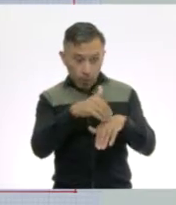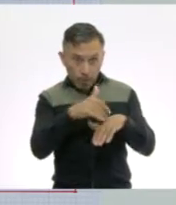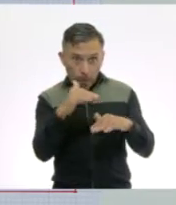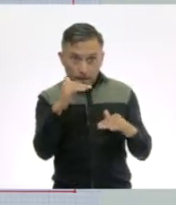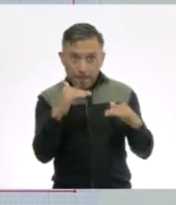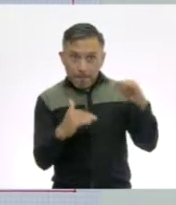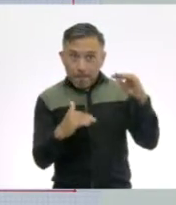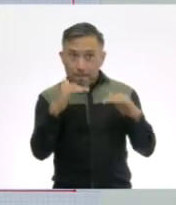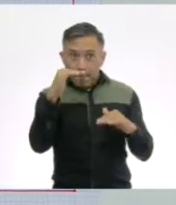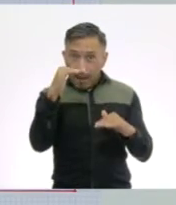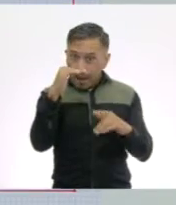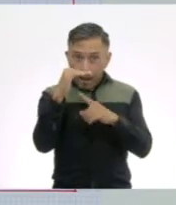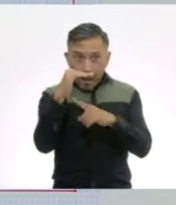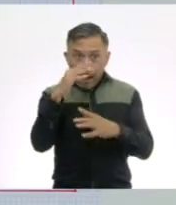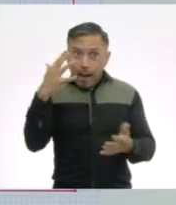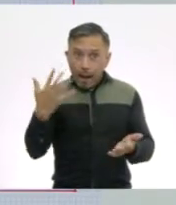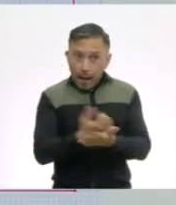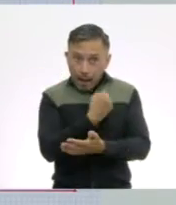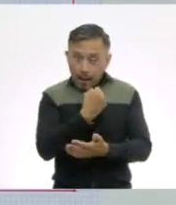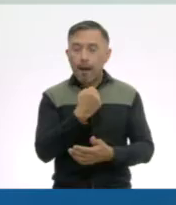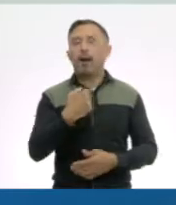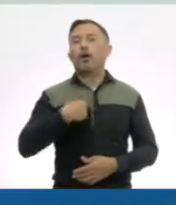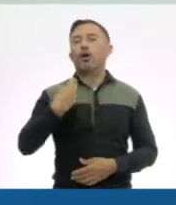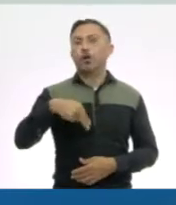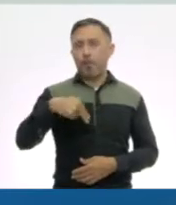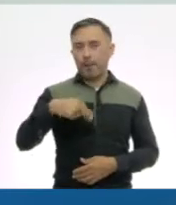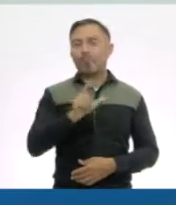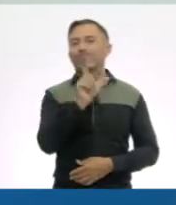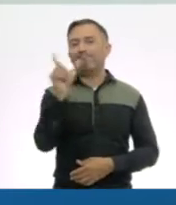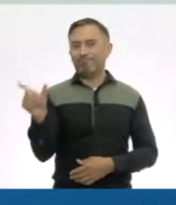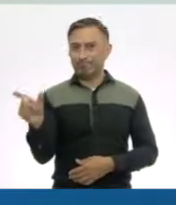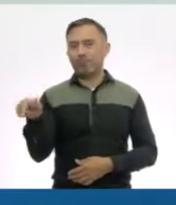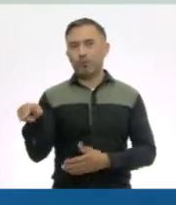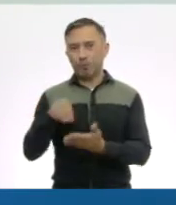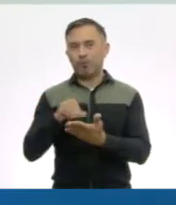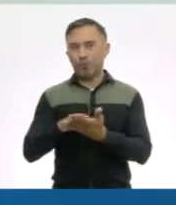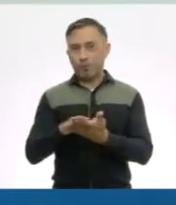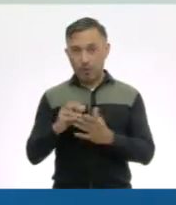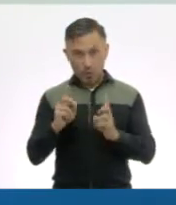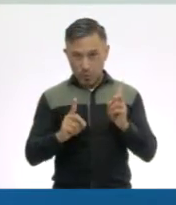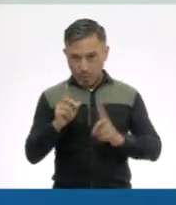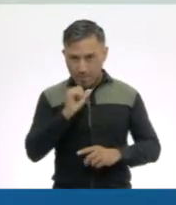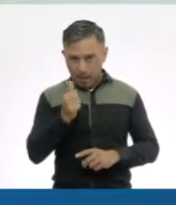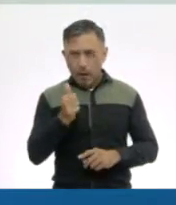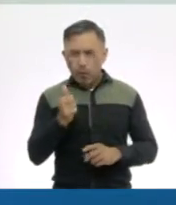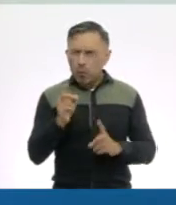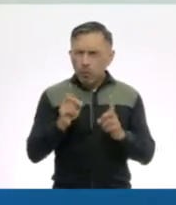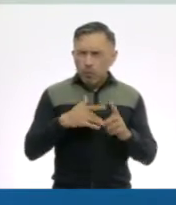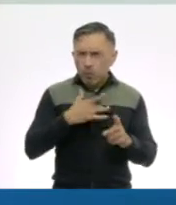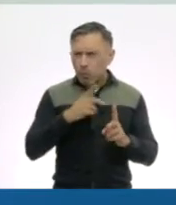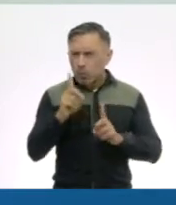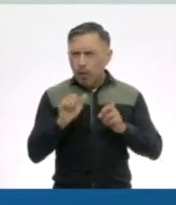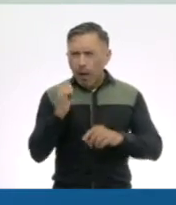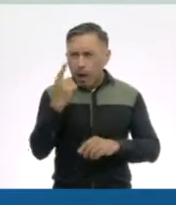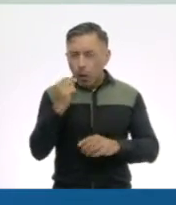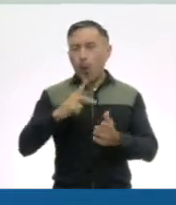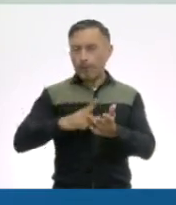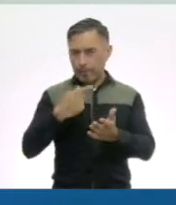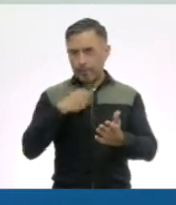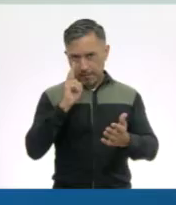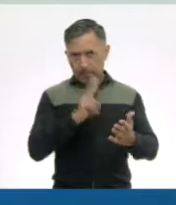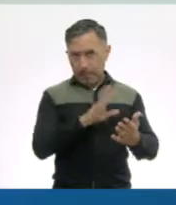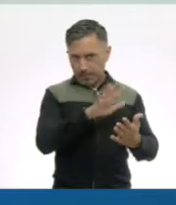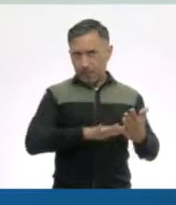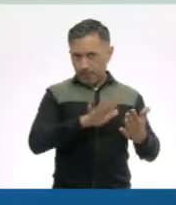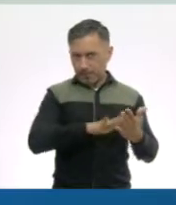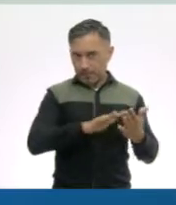nombre. Uh-huh. Muy bien. Espero que no haya dudas. Cualquier cosa pueden volver a leer la consigna y estar muy atentos